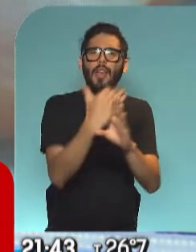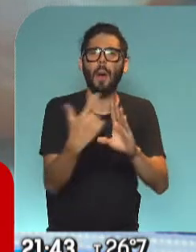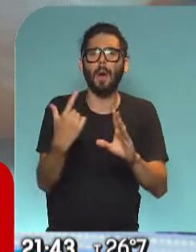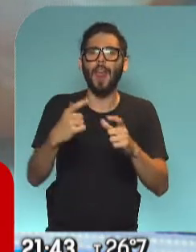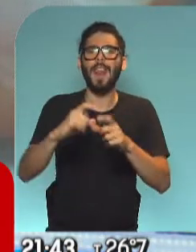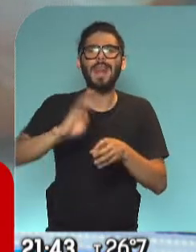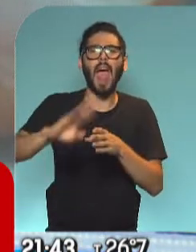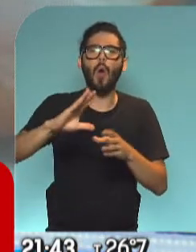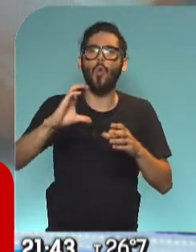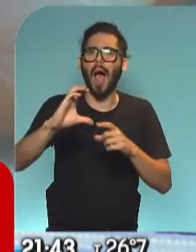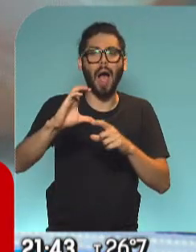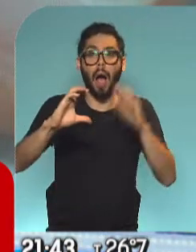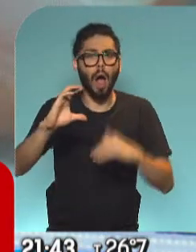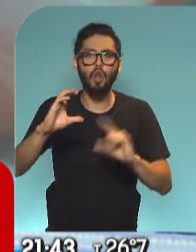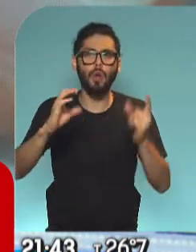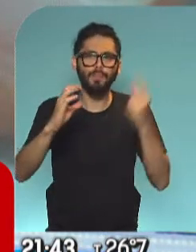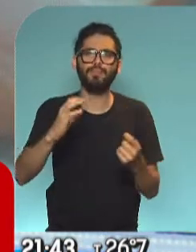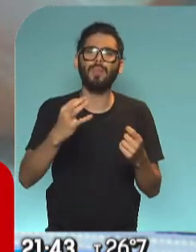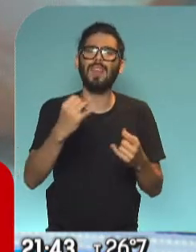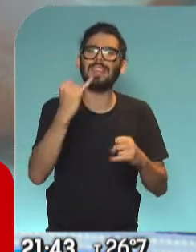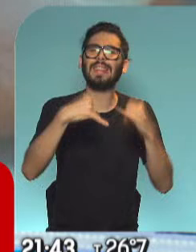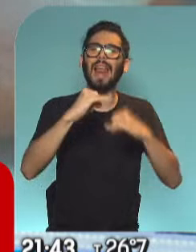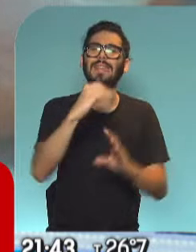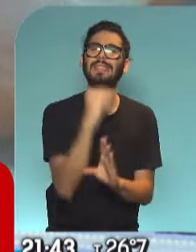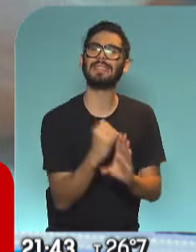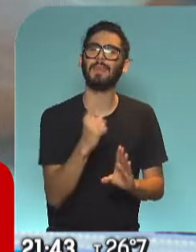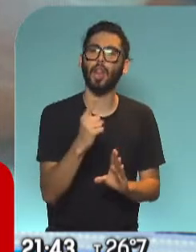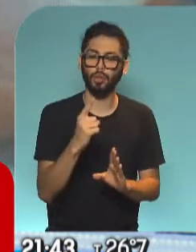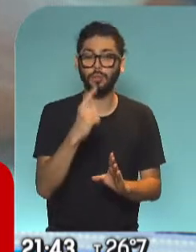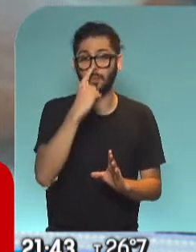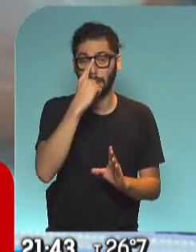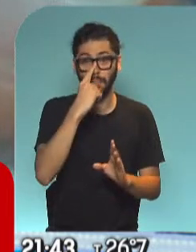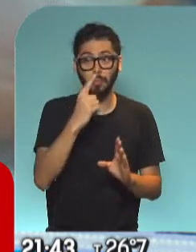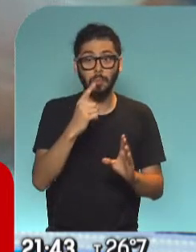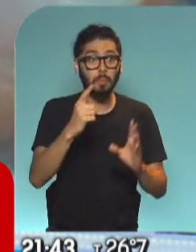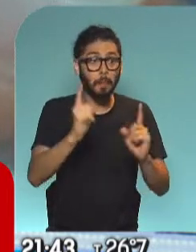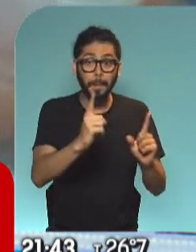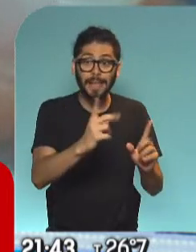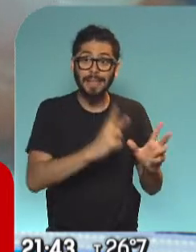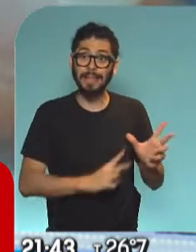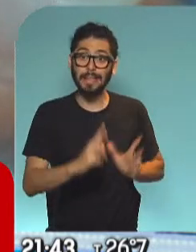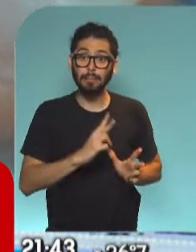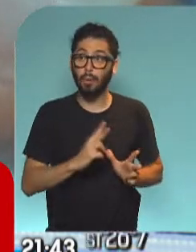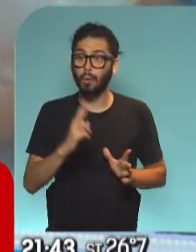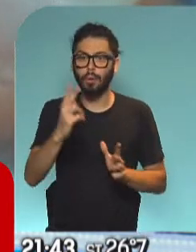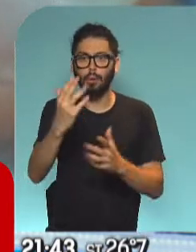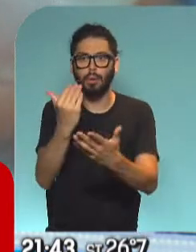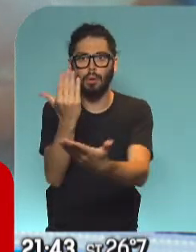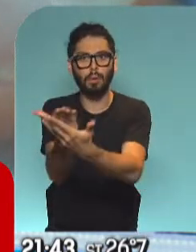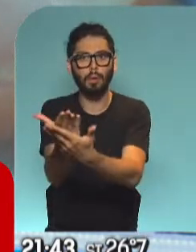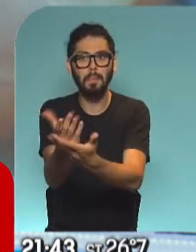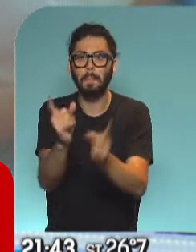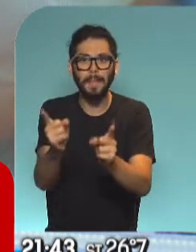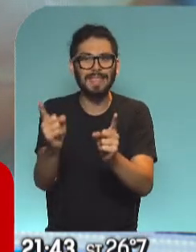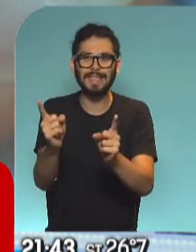capitales, porque el problema argentino es el pago de intereses. Bueno, todo lo que después puso sobre la mesa en la negociación, y prácticamente buena